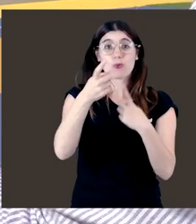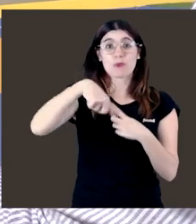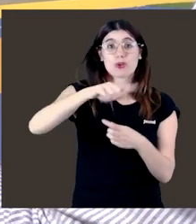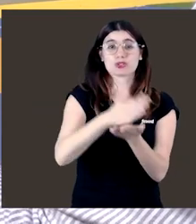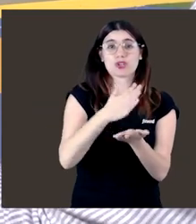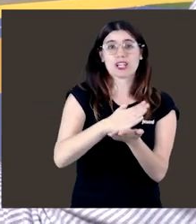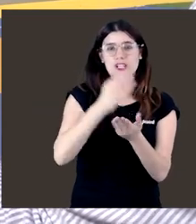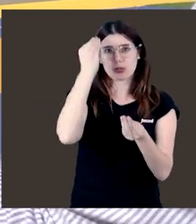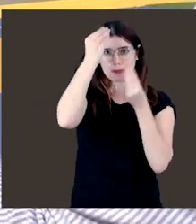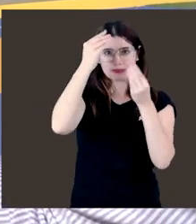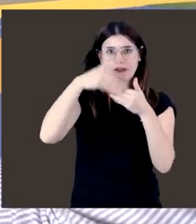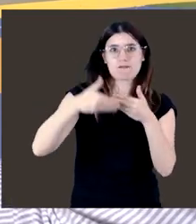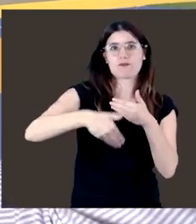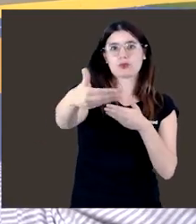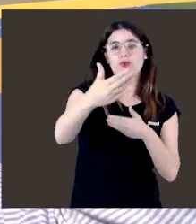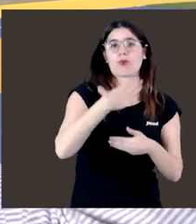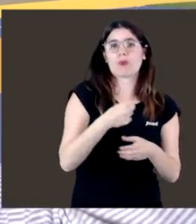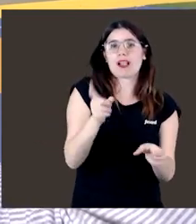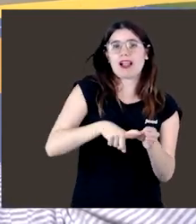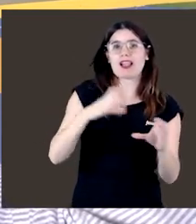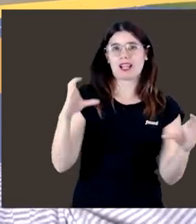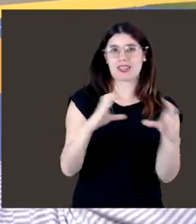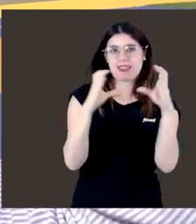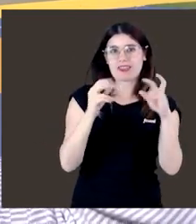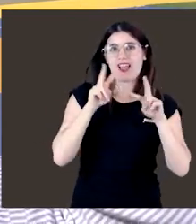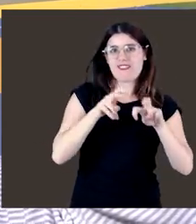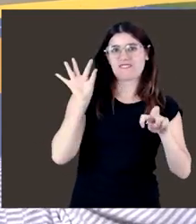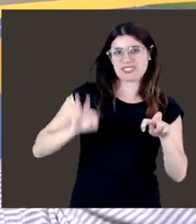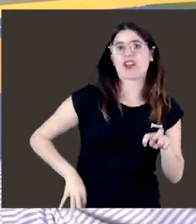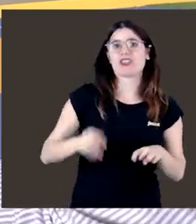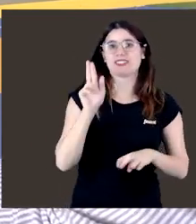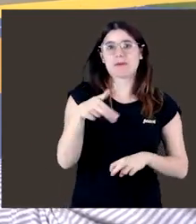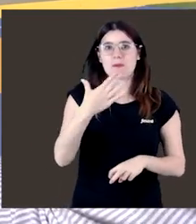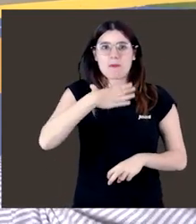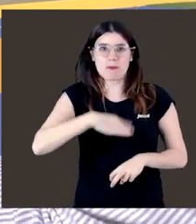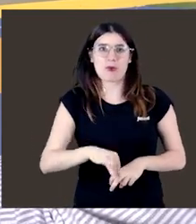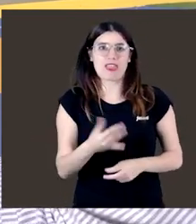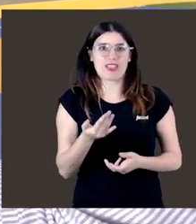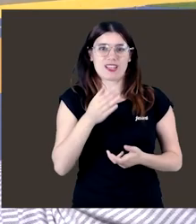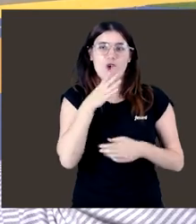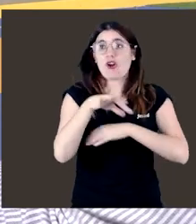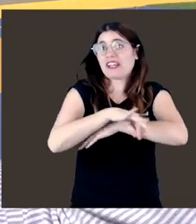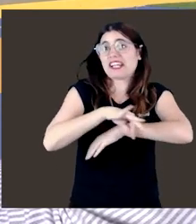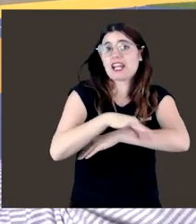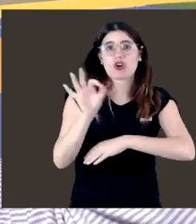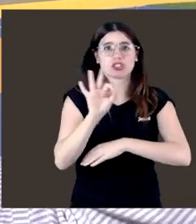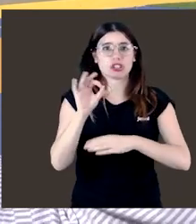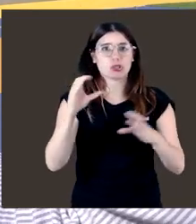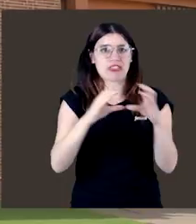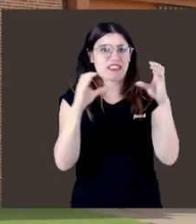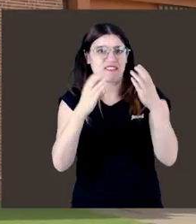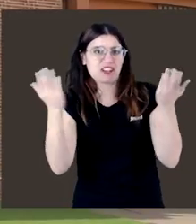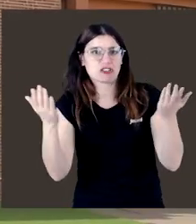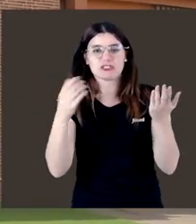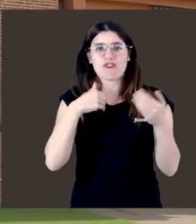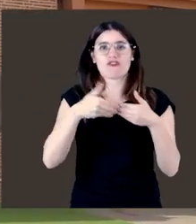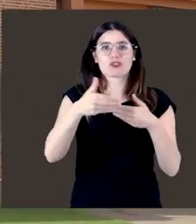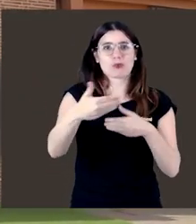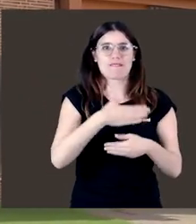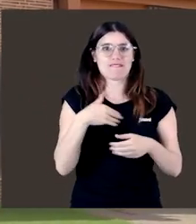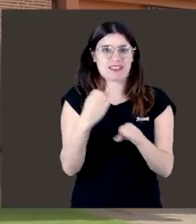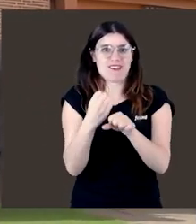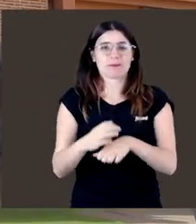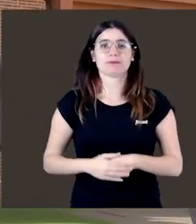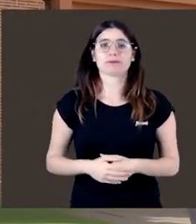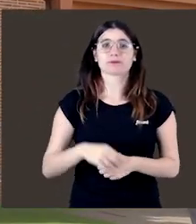a que consideren ser investigadoras, investigadores, científicos, científicas, ingenieros, ingenieras en el